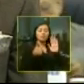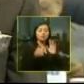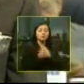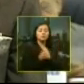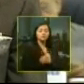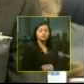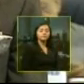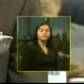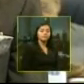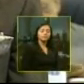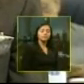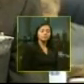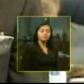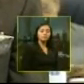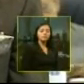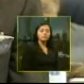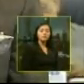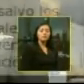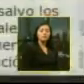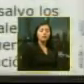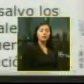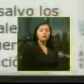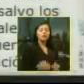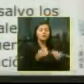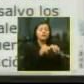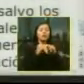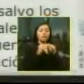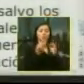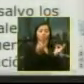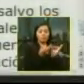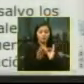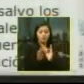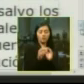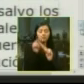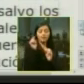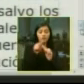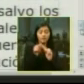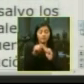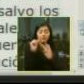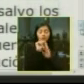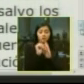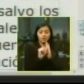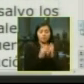si me permite, ya, de igual manera, este artículo ya ha sido